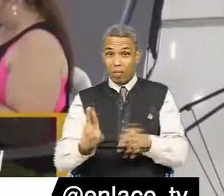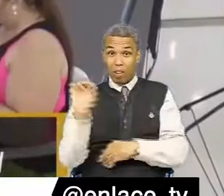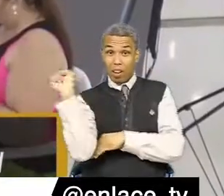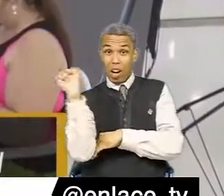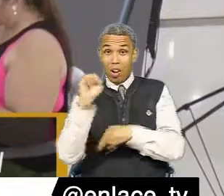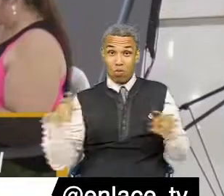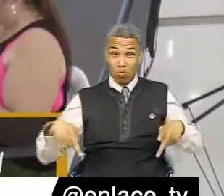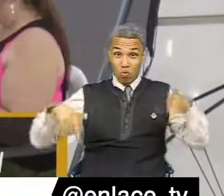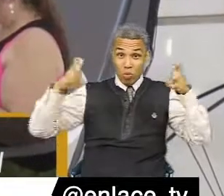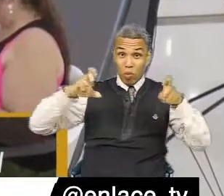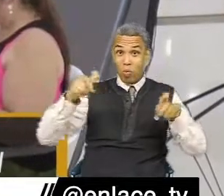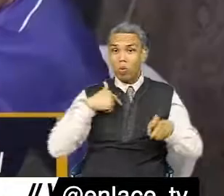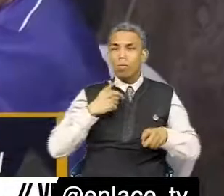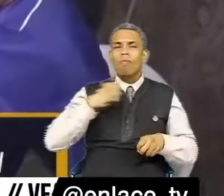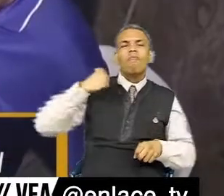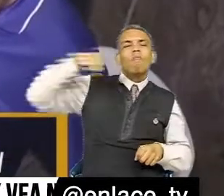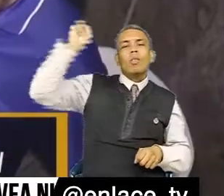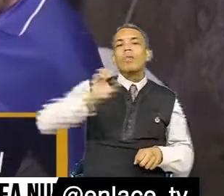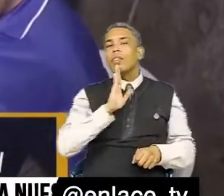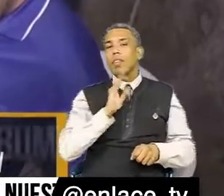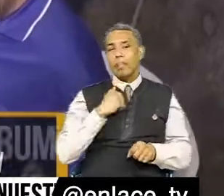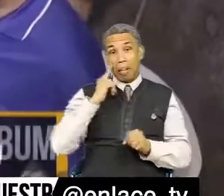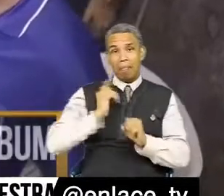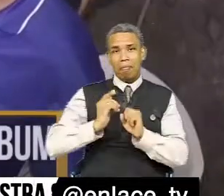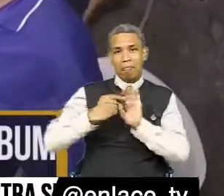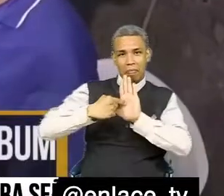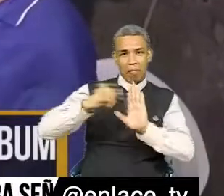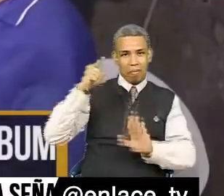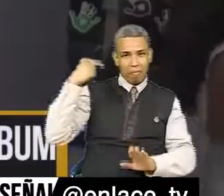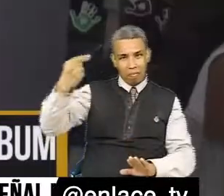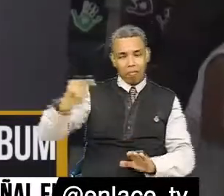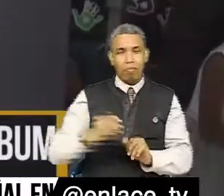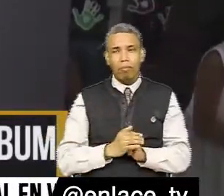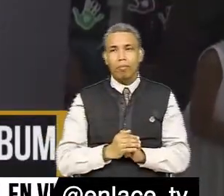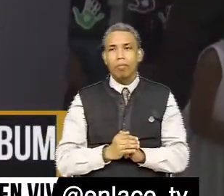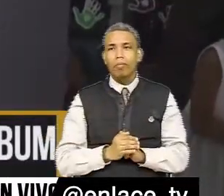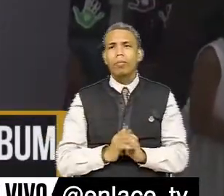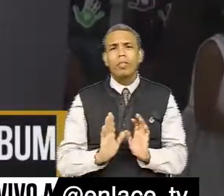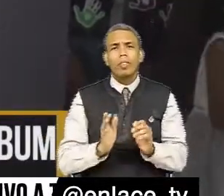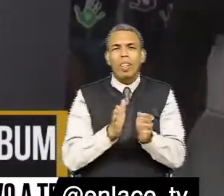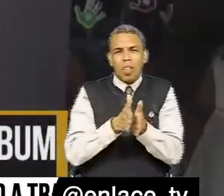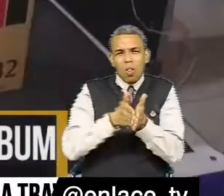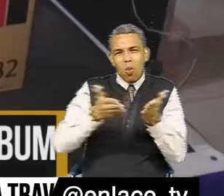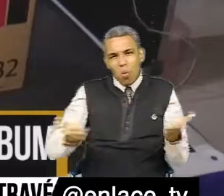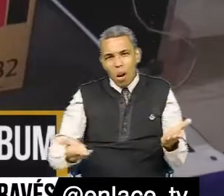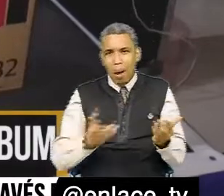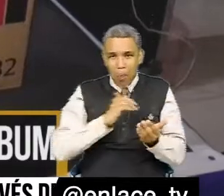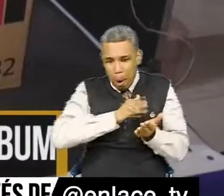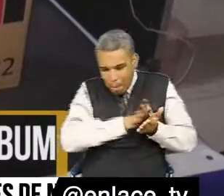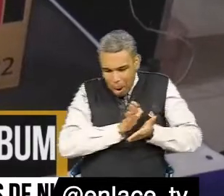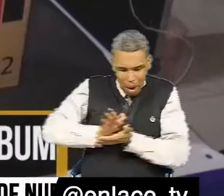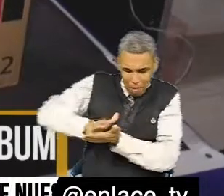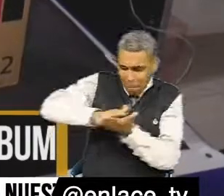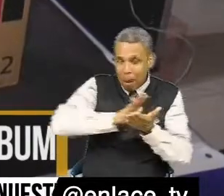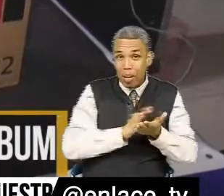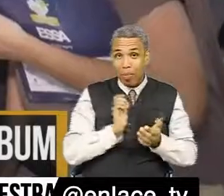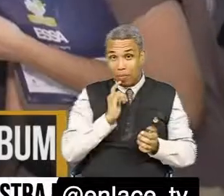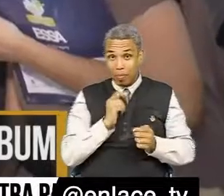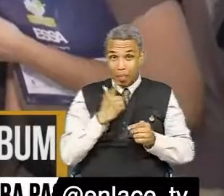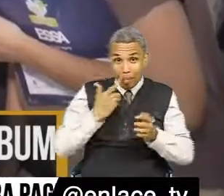el centro comercial san silvestres se cumplió al ritmo de orquestas la primera jornada de cambia ton una nevera y un televisor fueron entregados a los